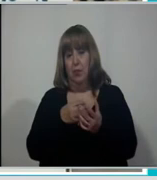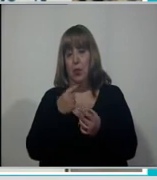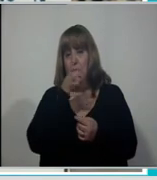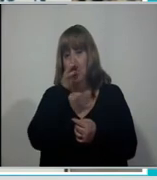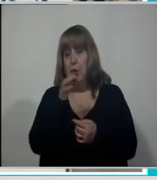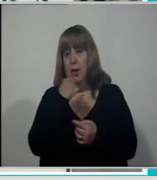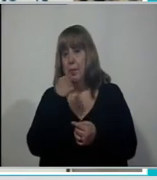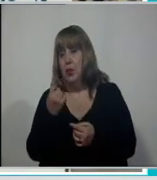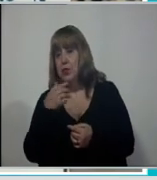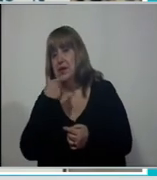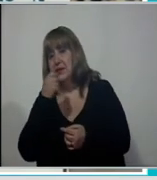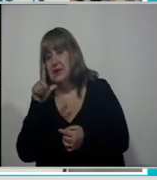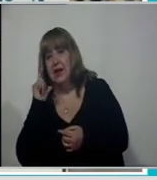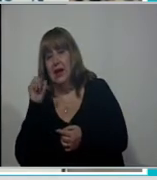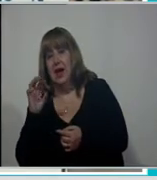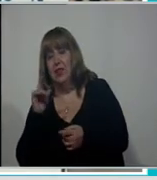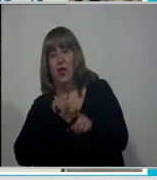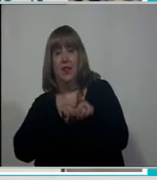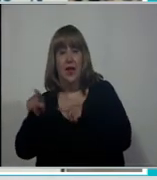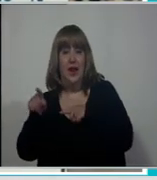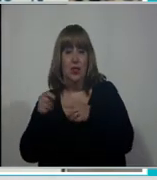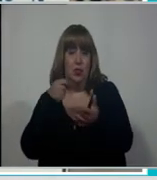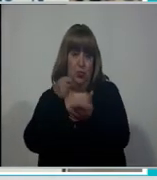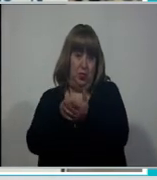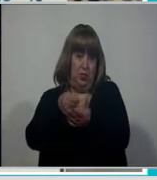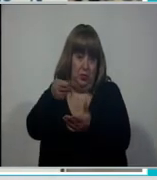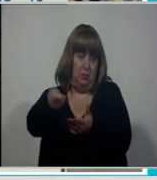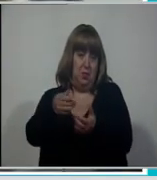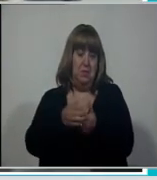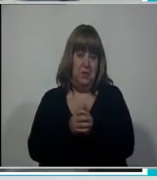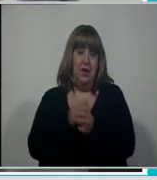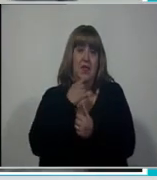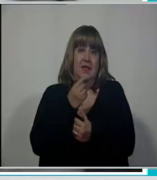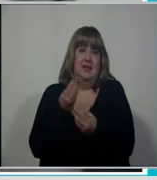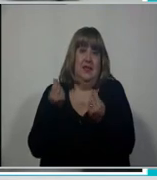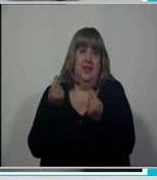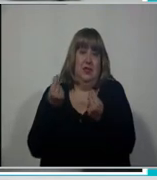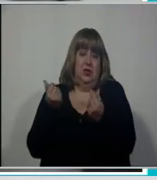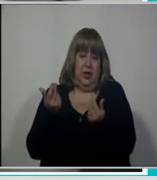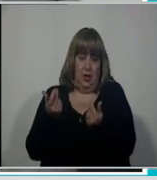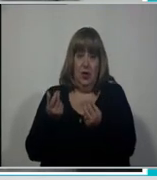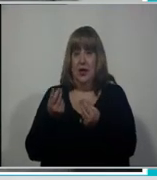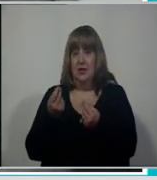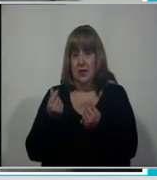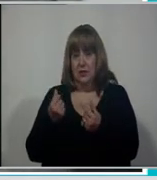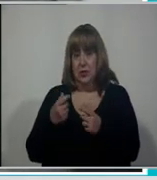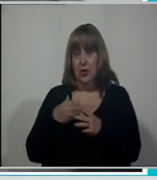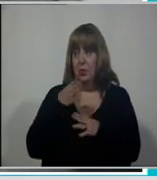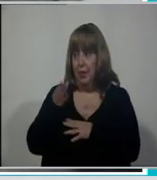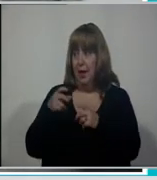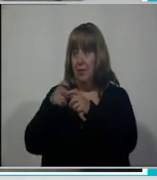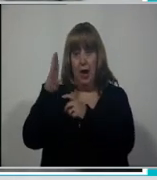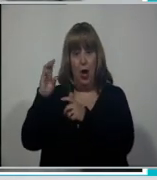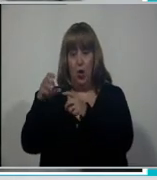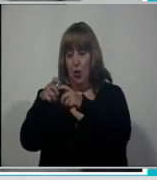salgado y lo pagas y directamente a esta persona eso lo que dice el tesorero la persona va y quiere cobrar los cheques y no lo puede